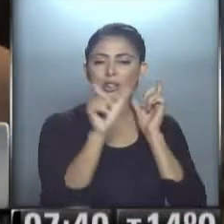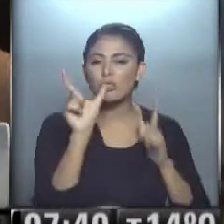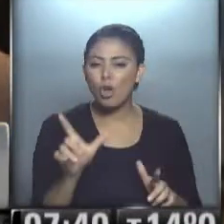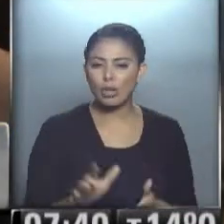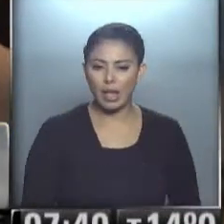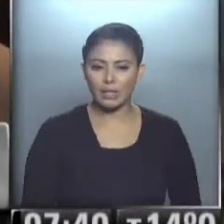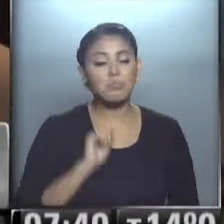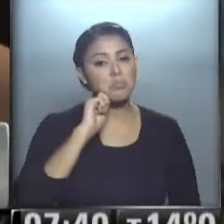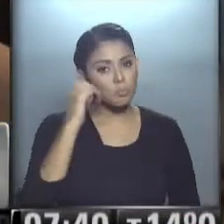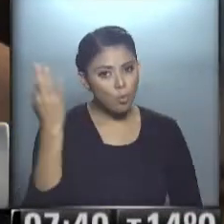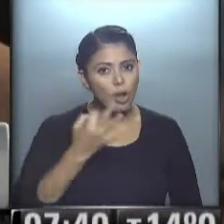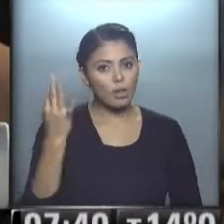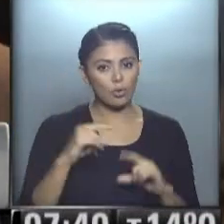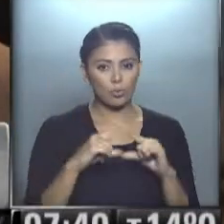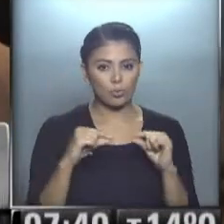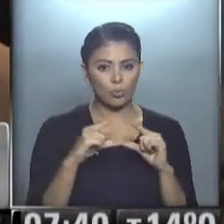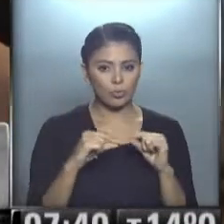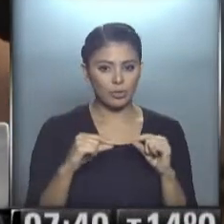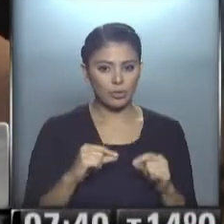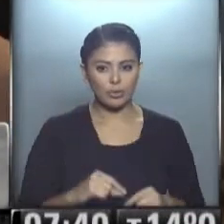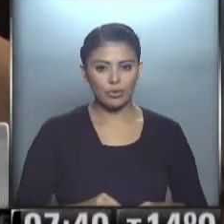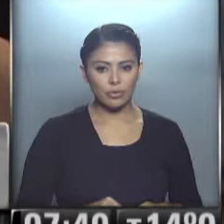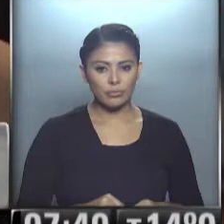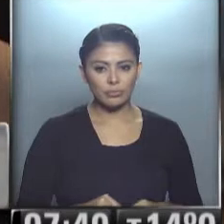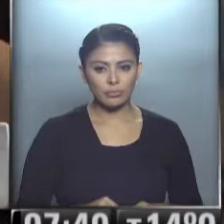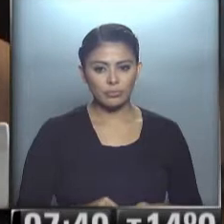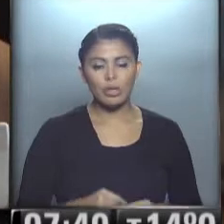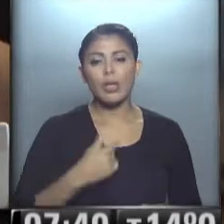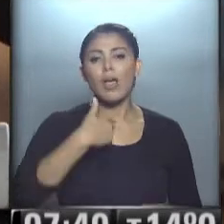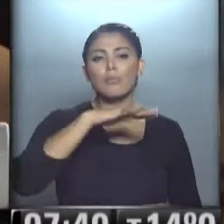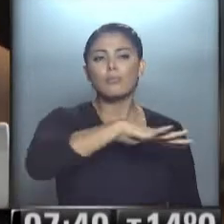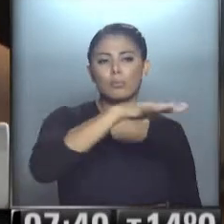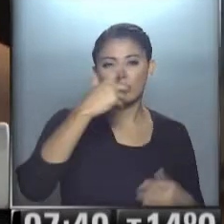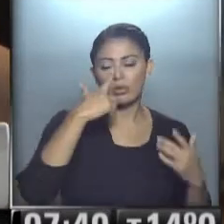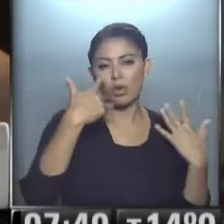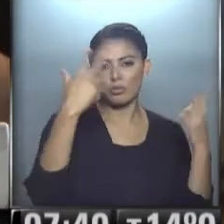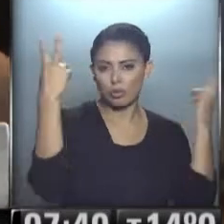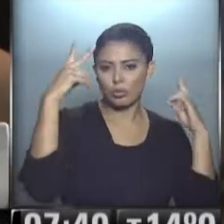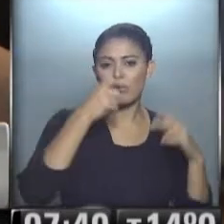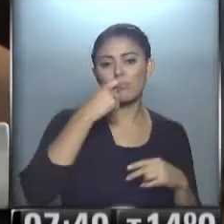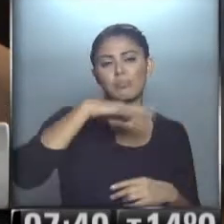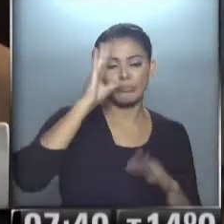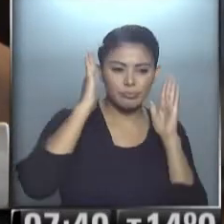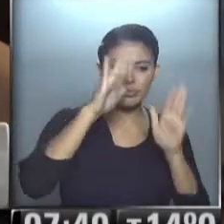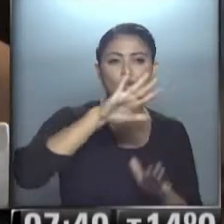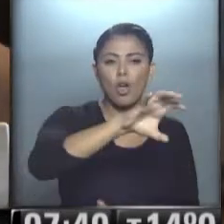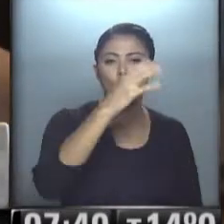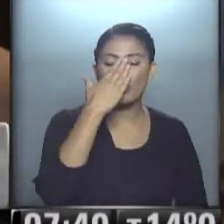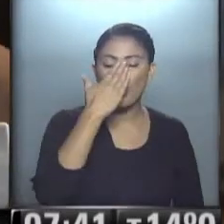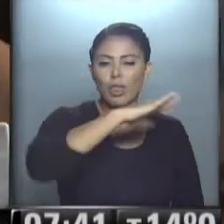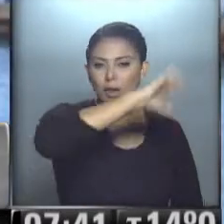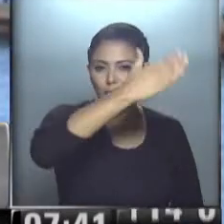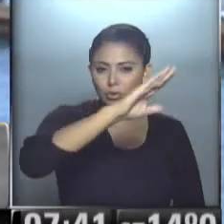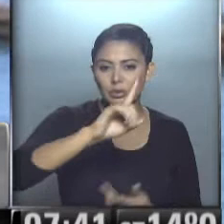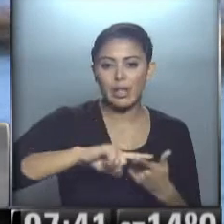muy lindo número este de los principales destinos por supuesto las sierras de córdoba es